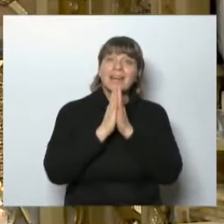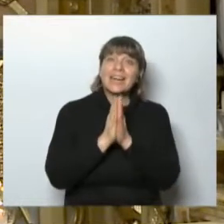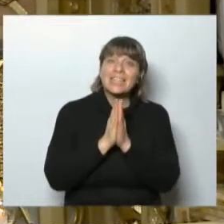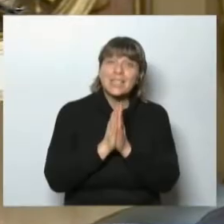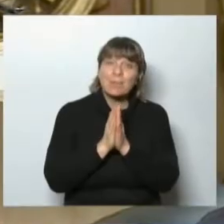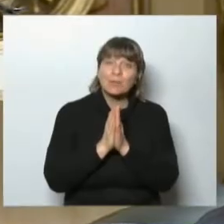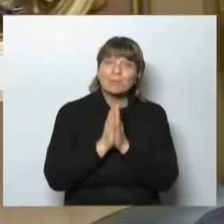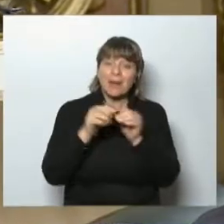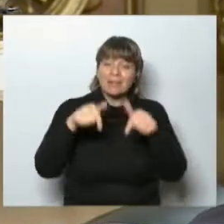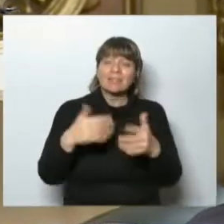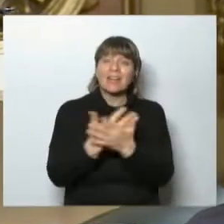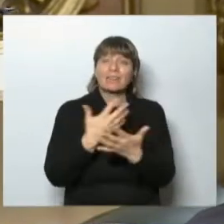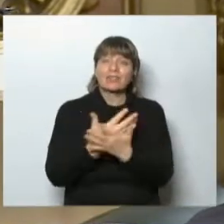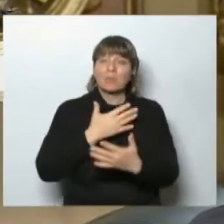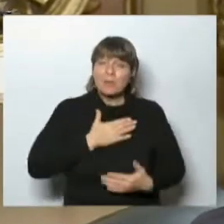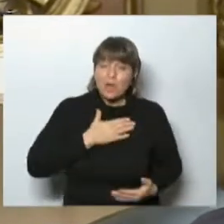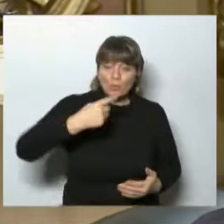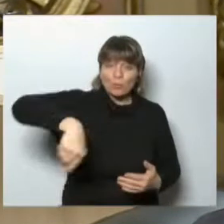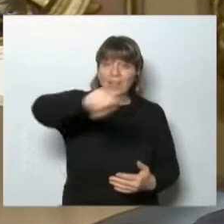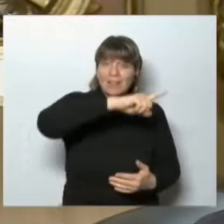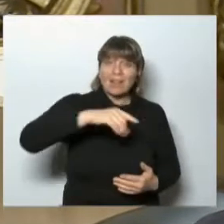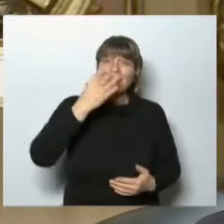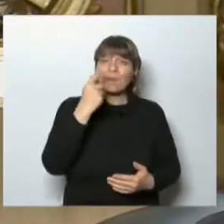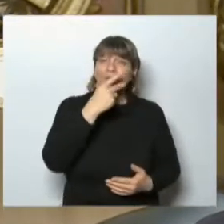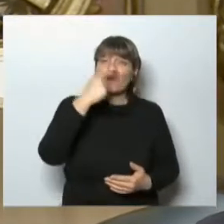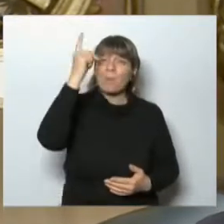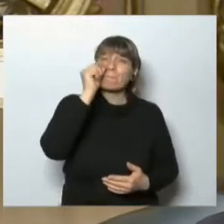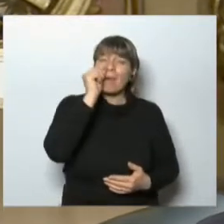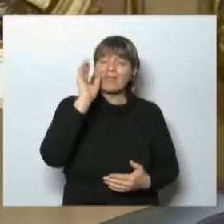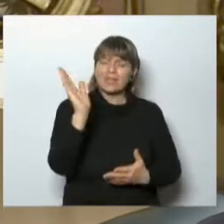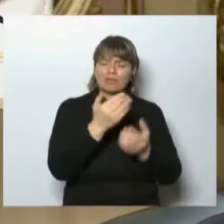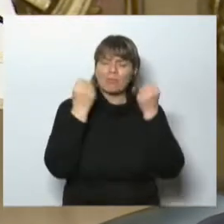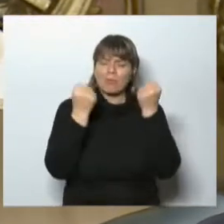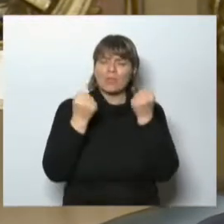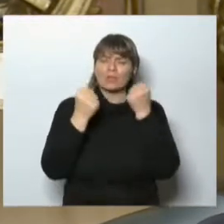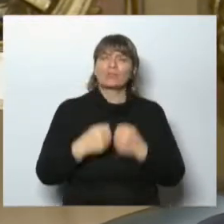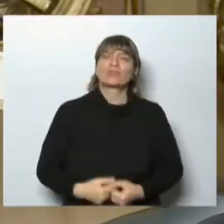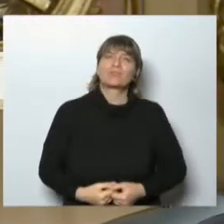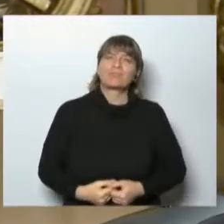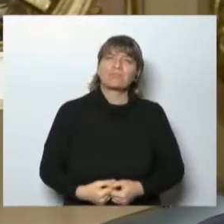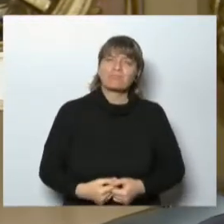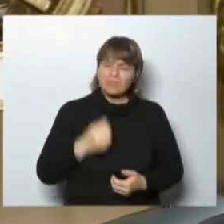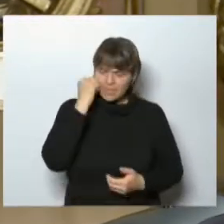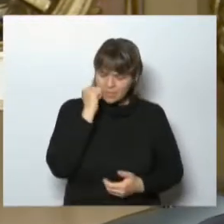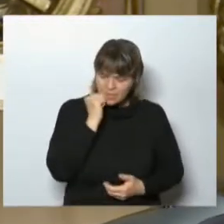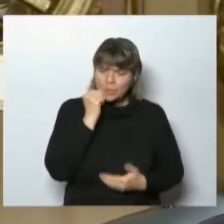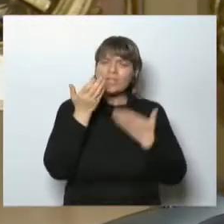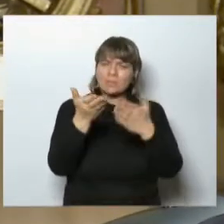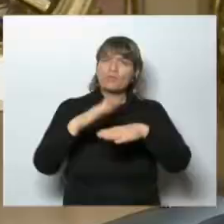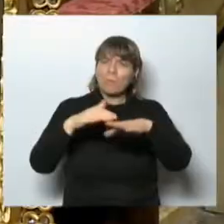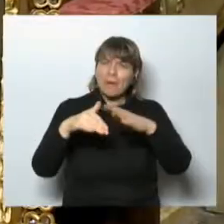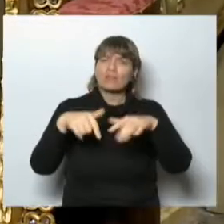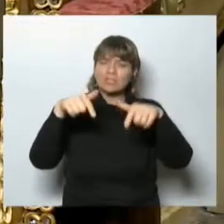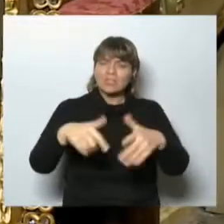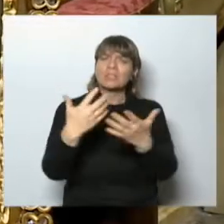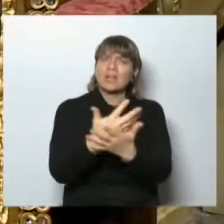Recemos para que este sacrificio mío y de ustedes sea agradable a Dios, Padre Todopoderoso. Que el Señor reciba de